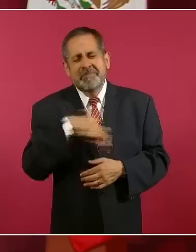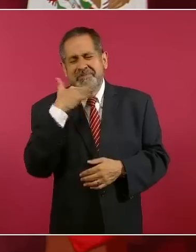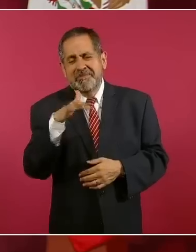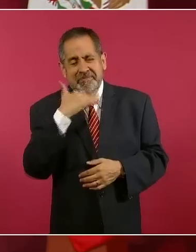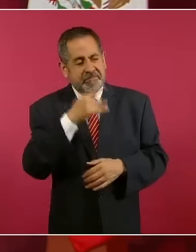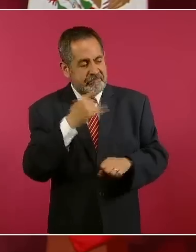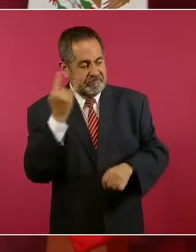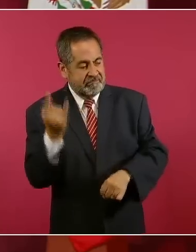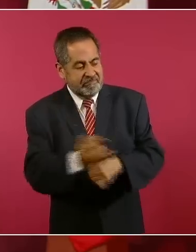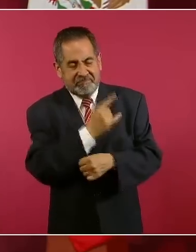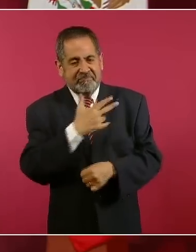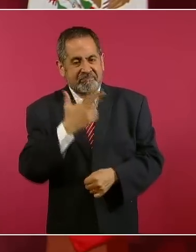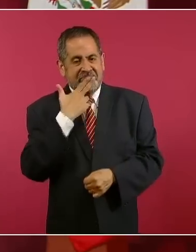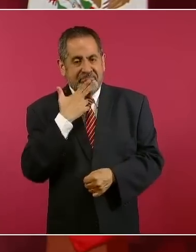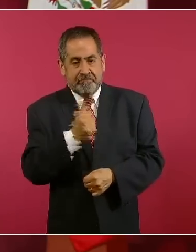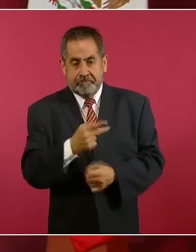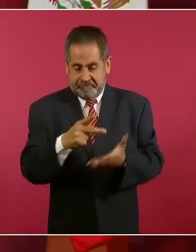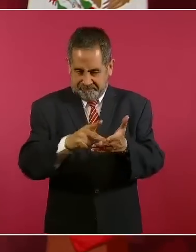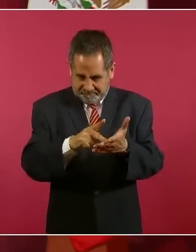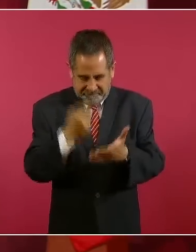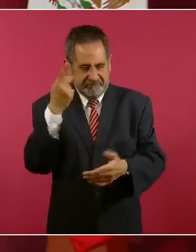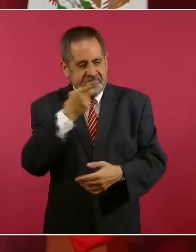ineficientes, subrayo,